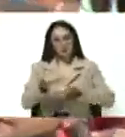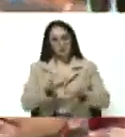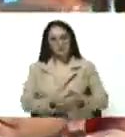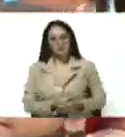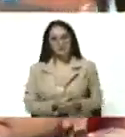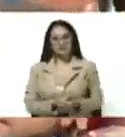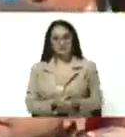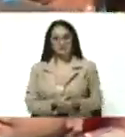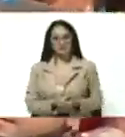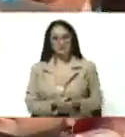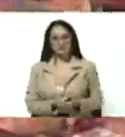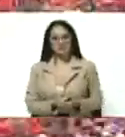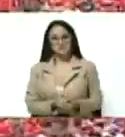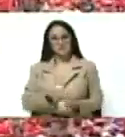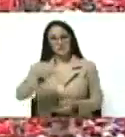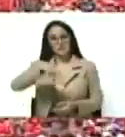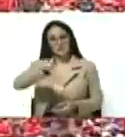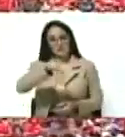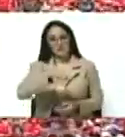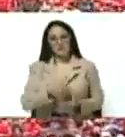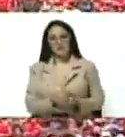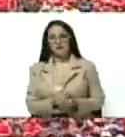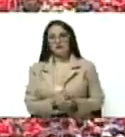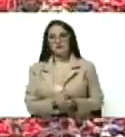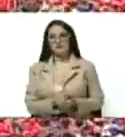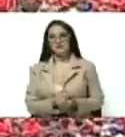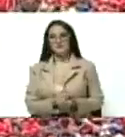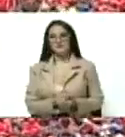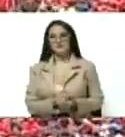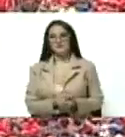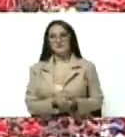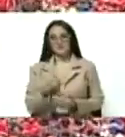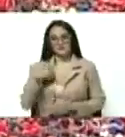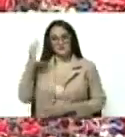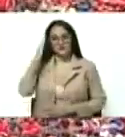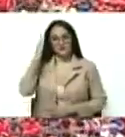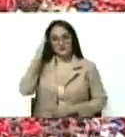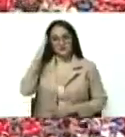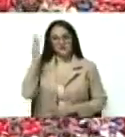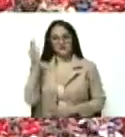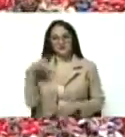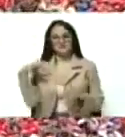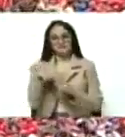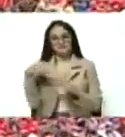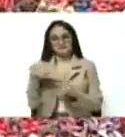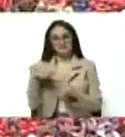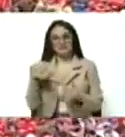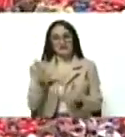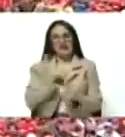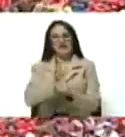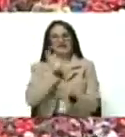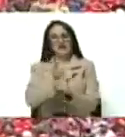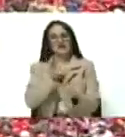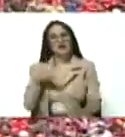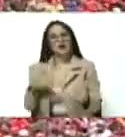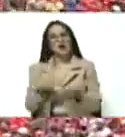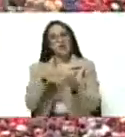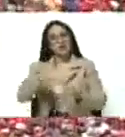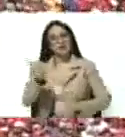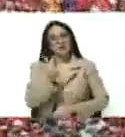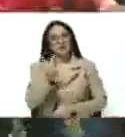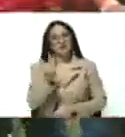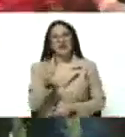ayudarnos. Ustedes, miren, yo sé que, miren, los ataques que ha habido contra nuestro país, solo